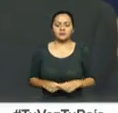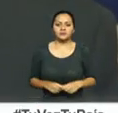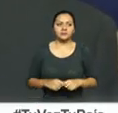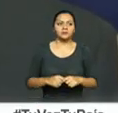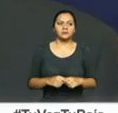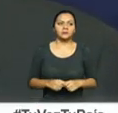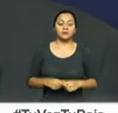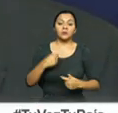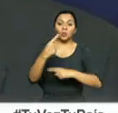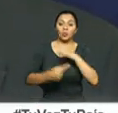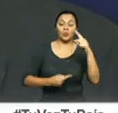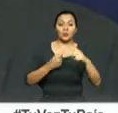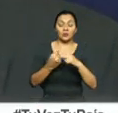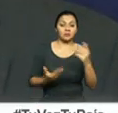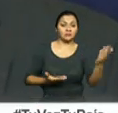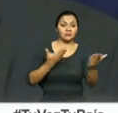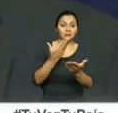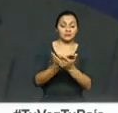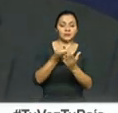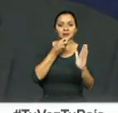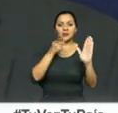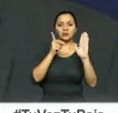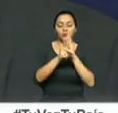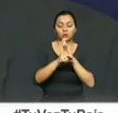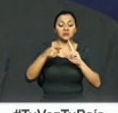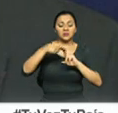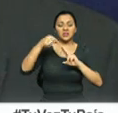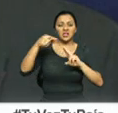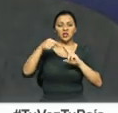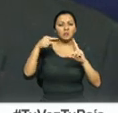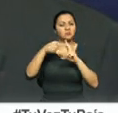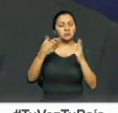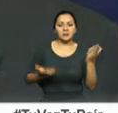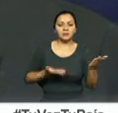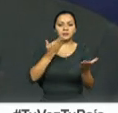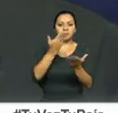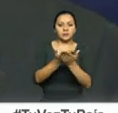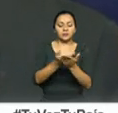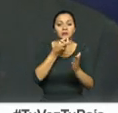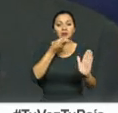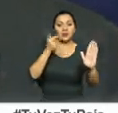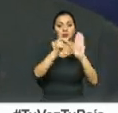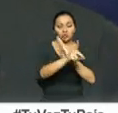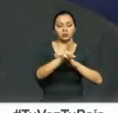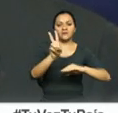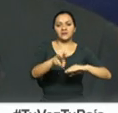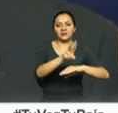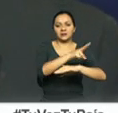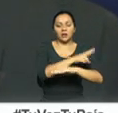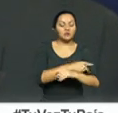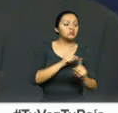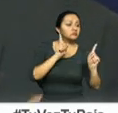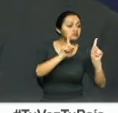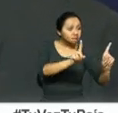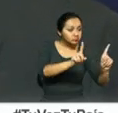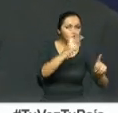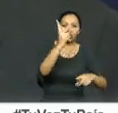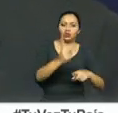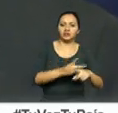vez que se presentó la denuncia, el CERCOP hizo la presentación oficial ante Fiscalía durante 2